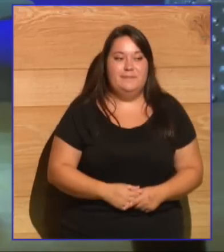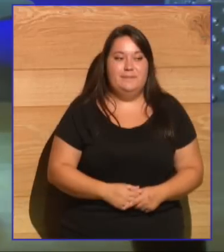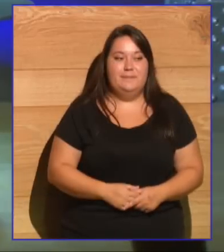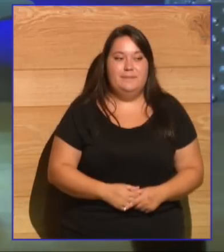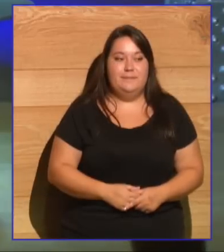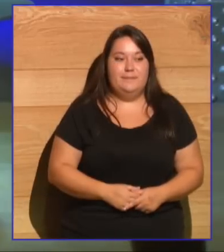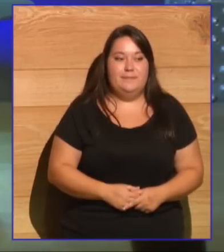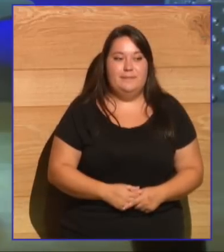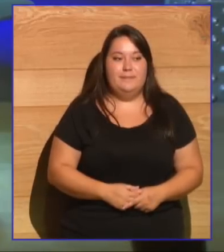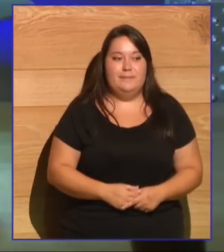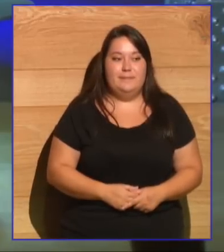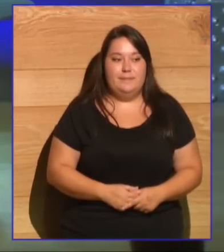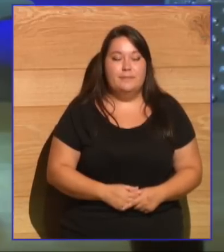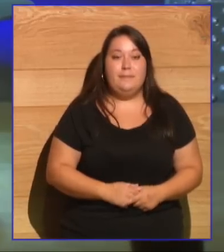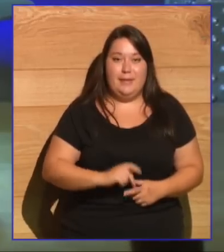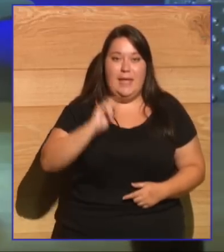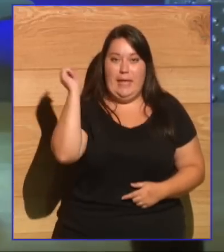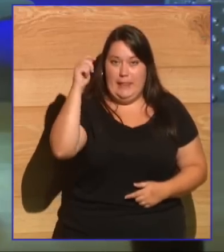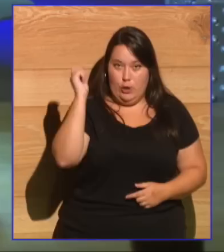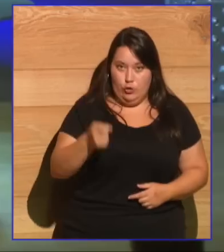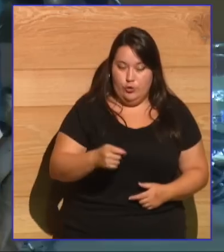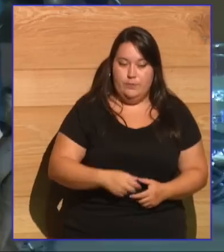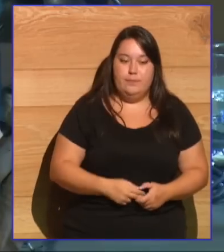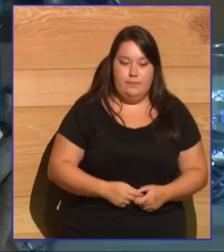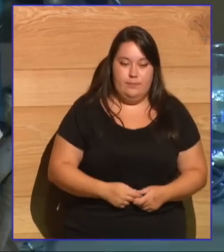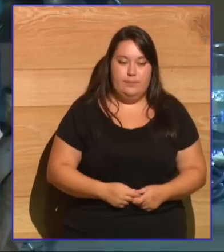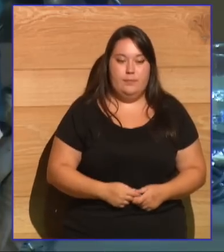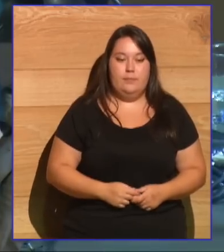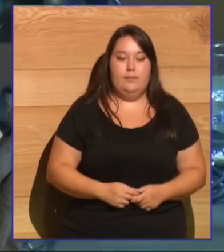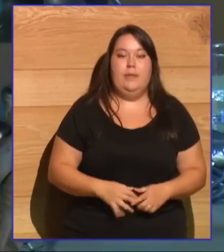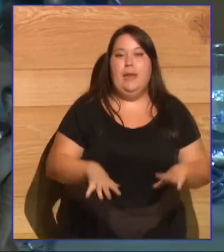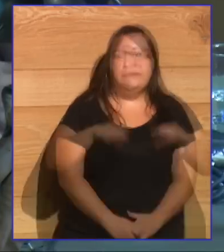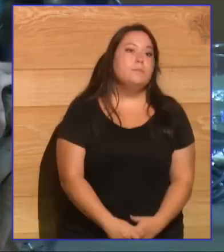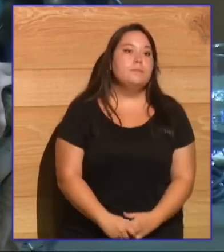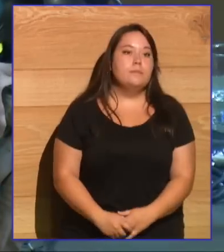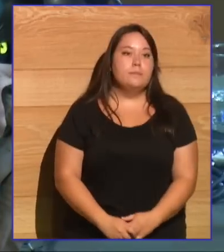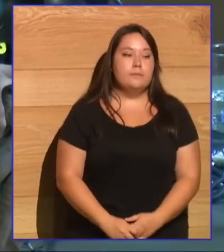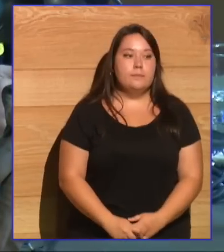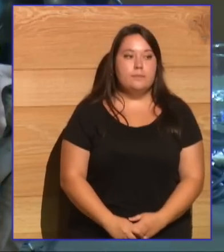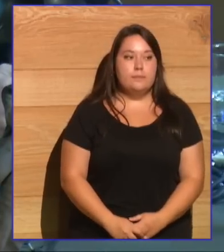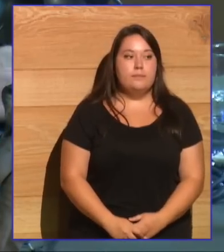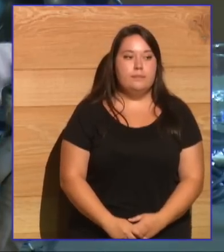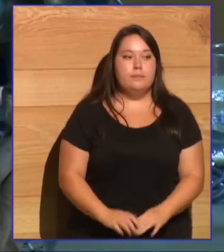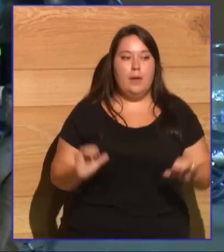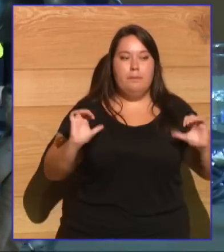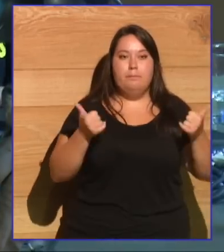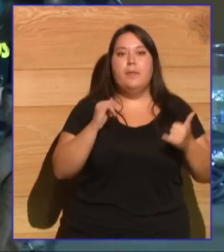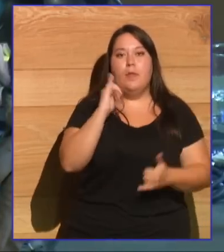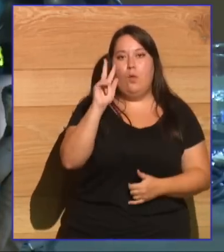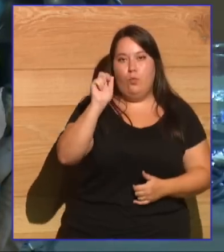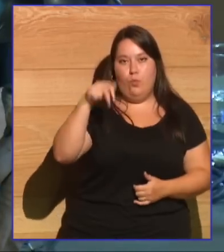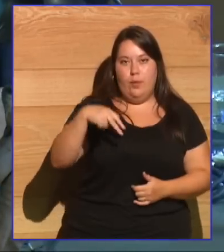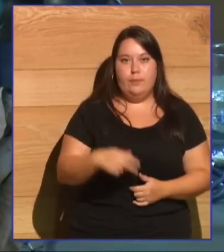tú tú indiana jones en el templo maldito el mundo es